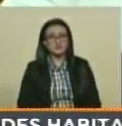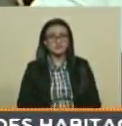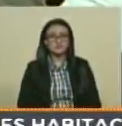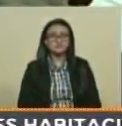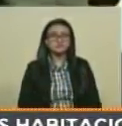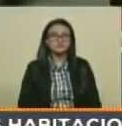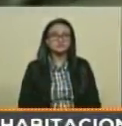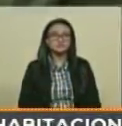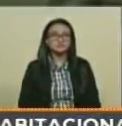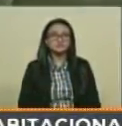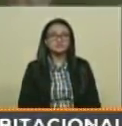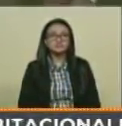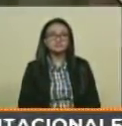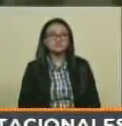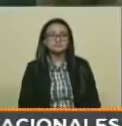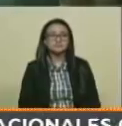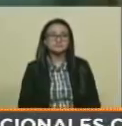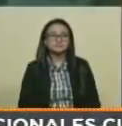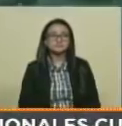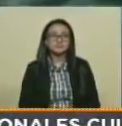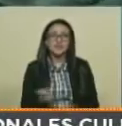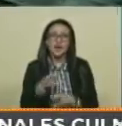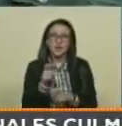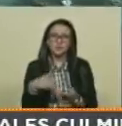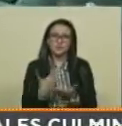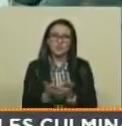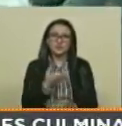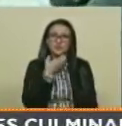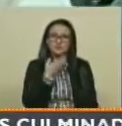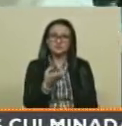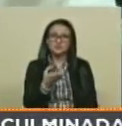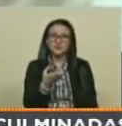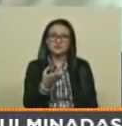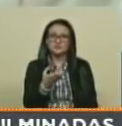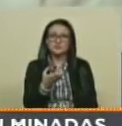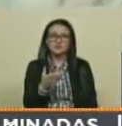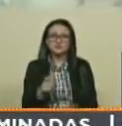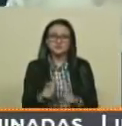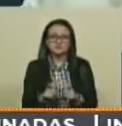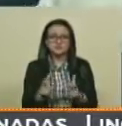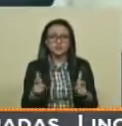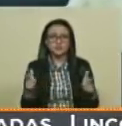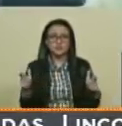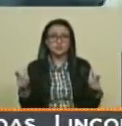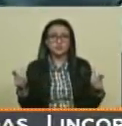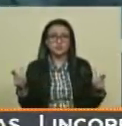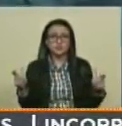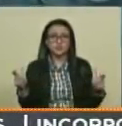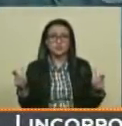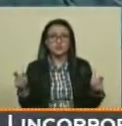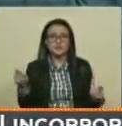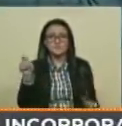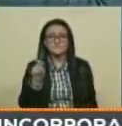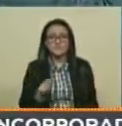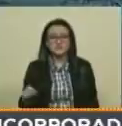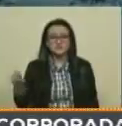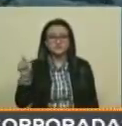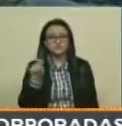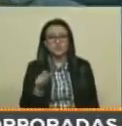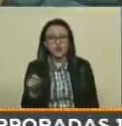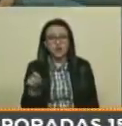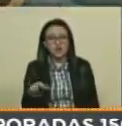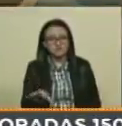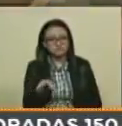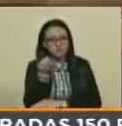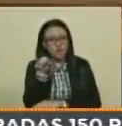Igualmente quiero destacar que entre agosto y diciembre se duplicó el promedio mensual de incautación de